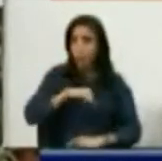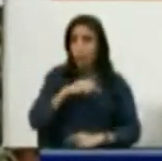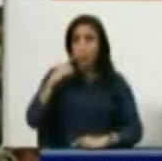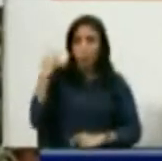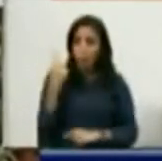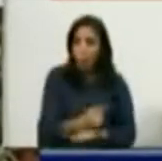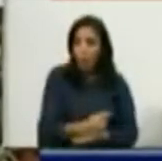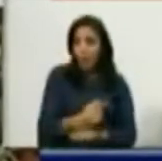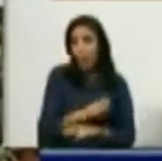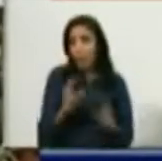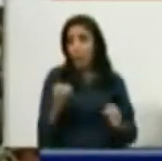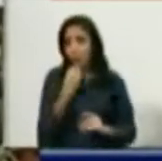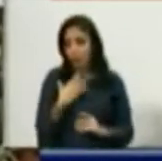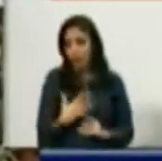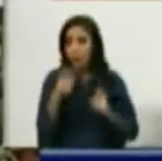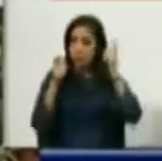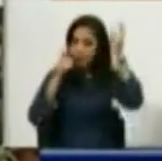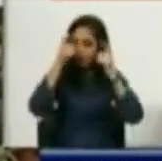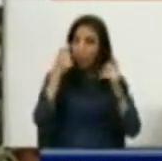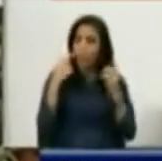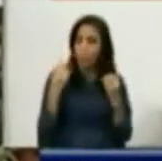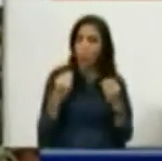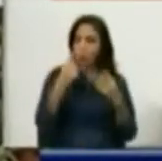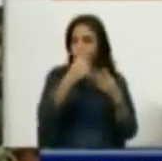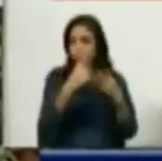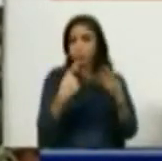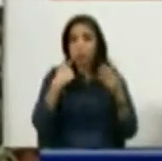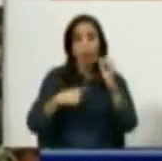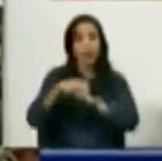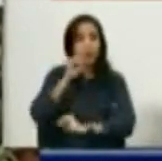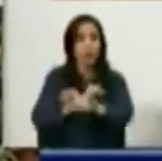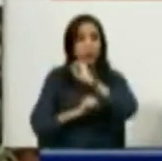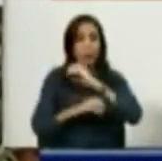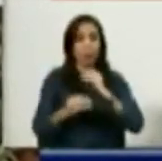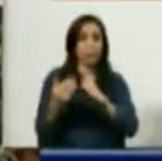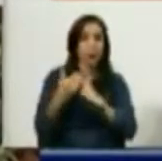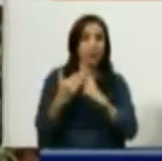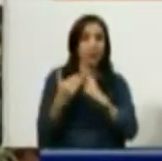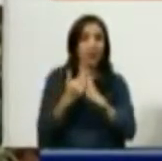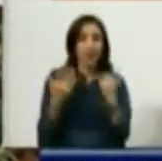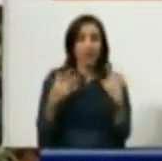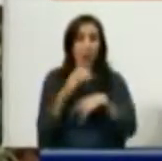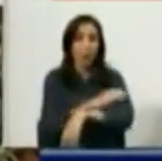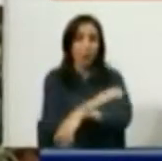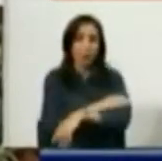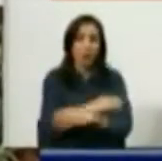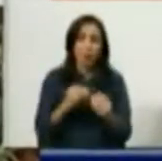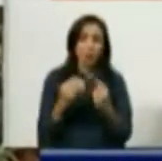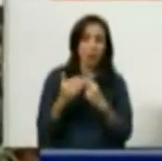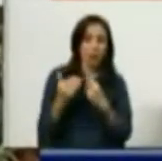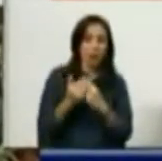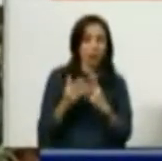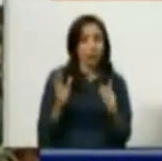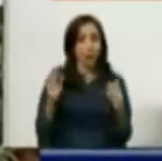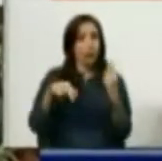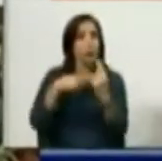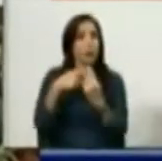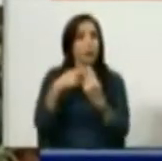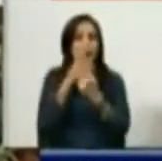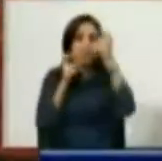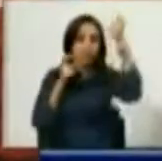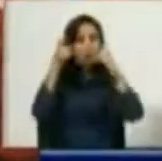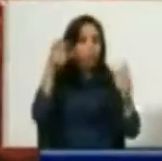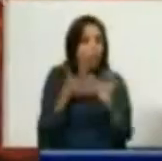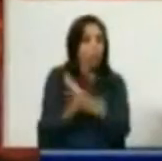las cosas buenas del chavín y defendernos de los ataques de la derecha numeral chavismo